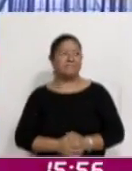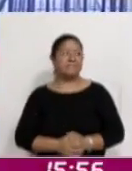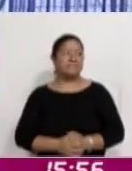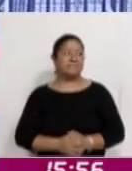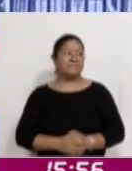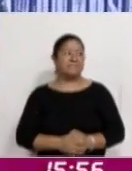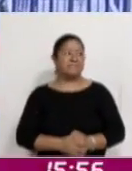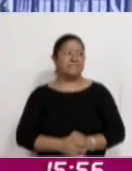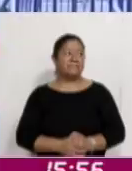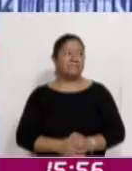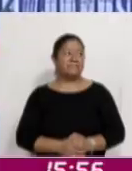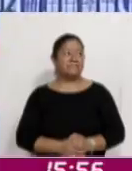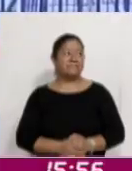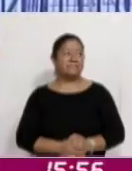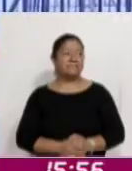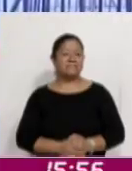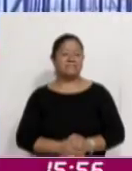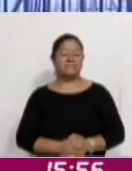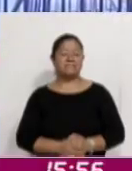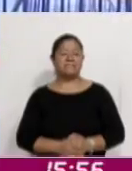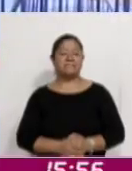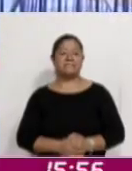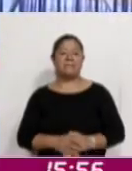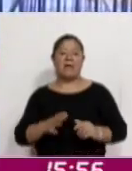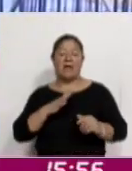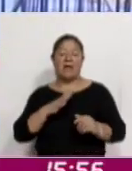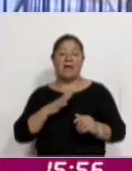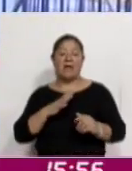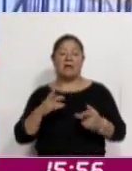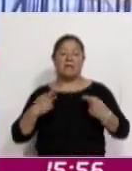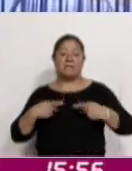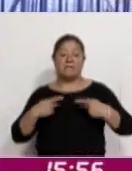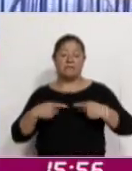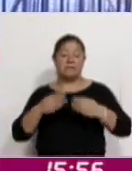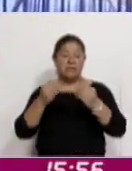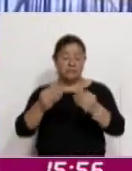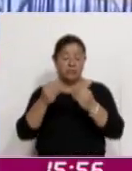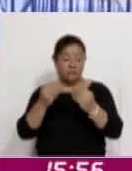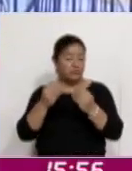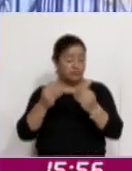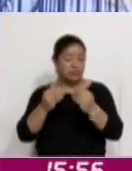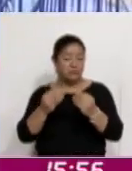hay mucha gente para la que está como que